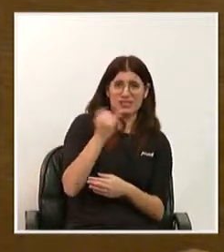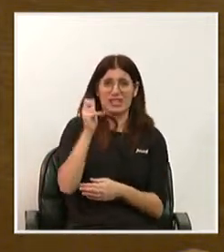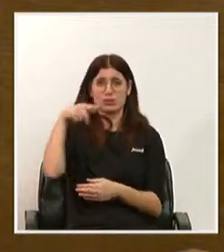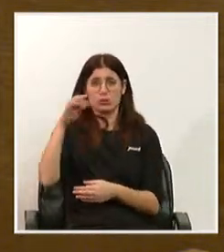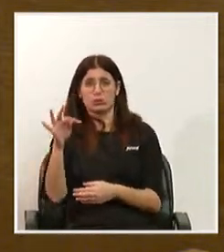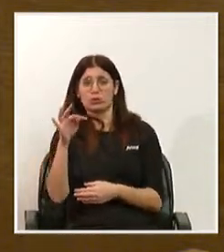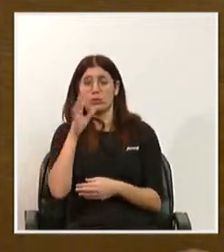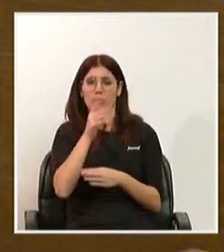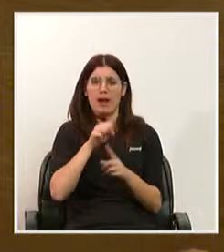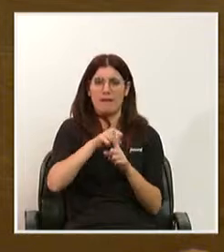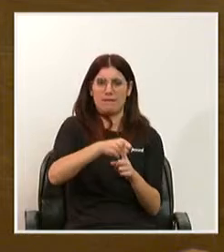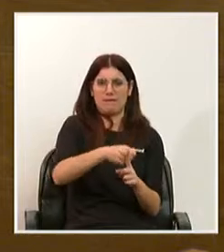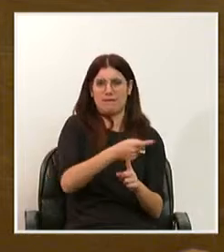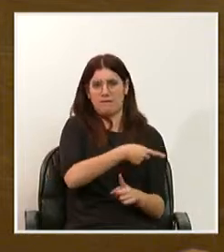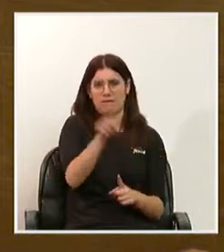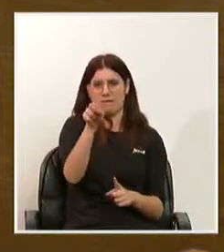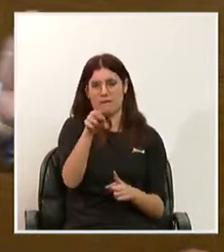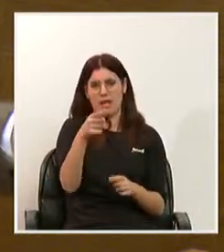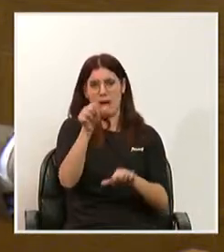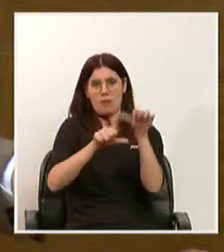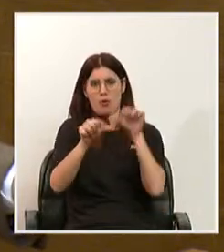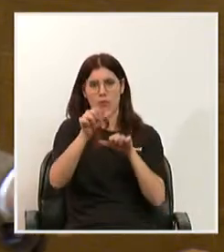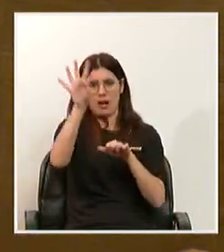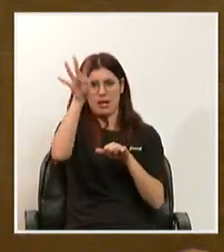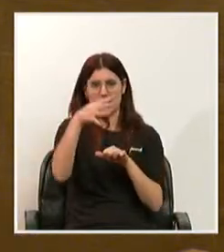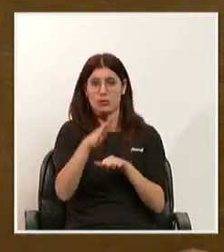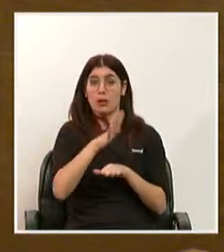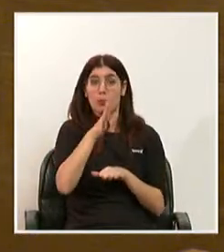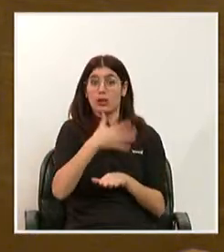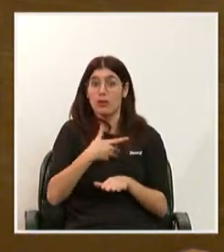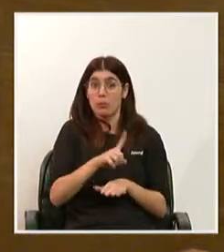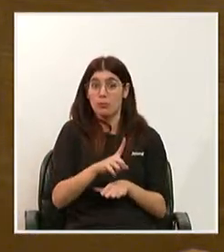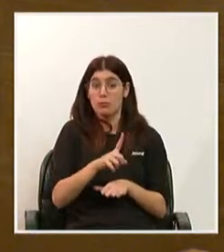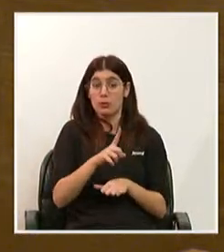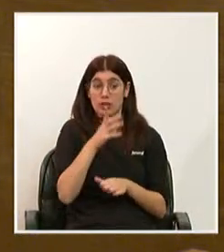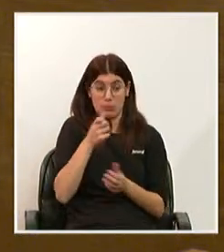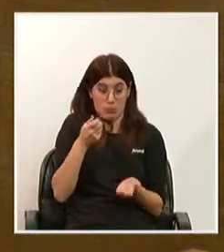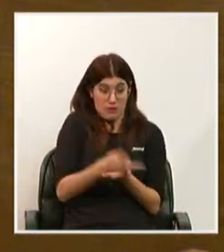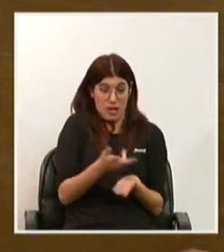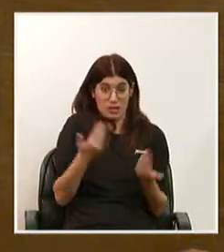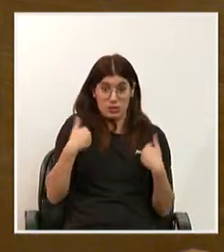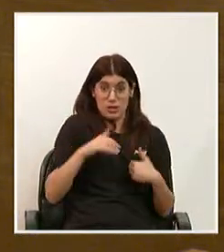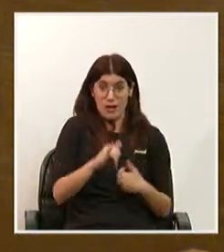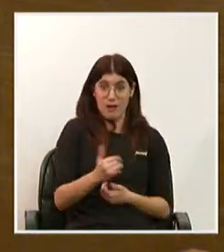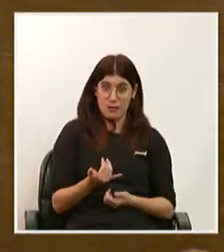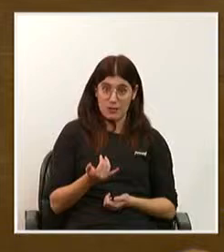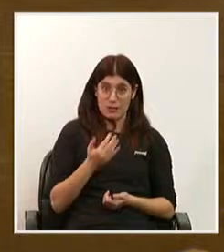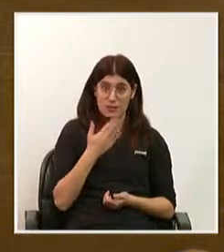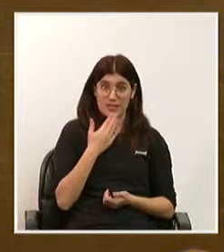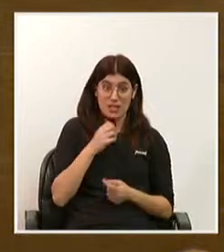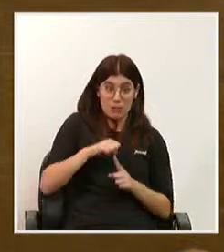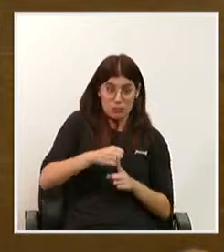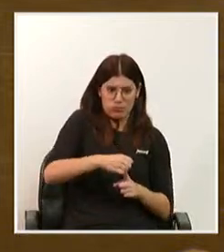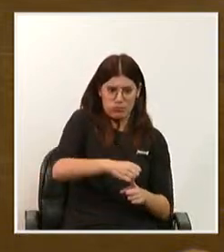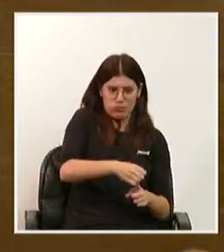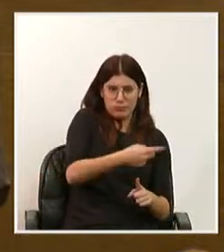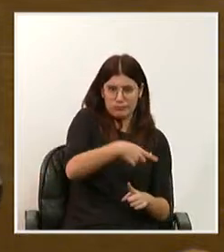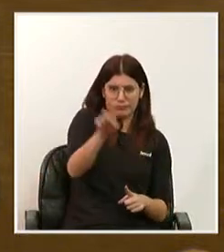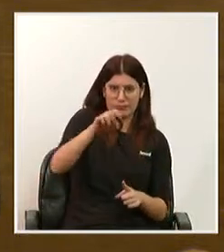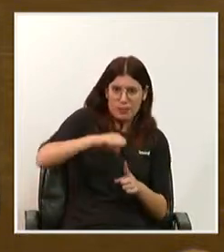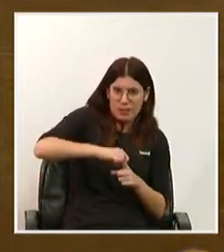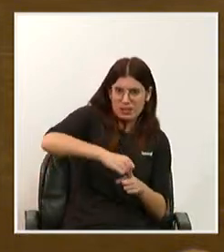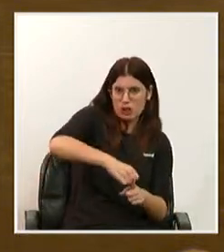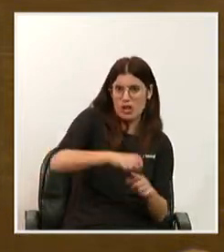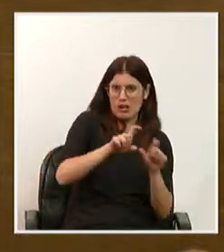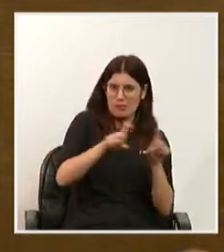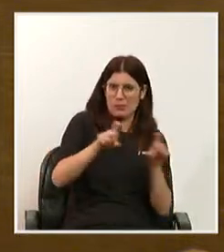para forzar a las empresas a venir por qué no quieren ir porque han fracasado Cuando alguien tiene que extorsionar presionar a